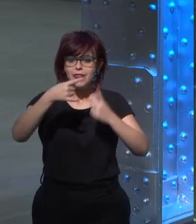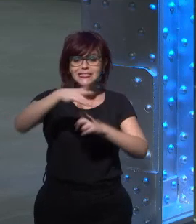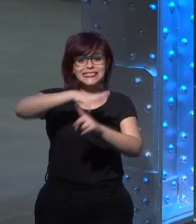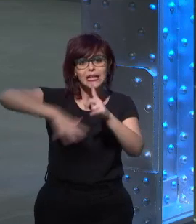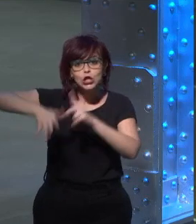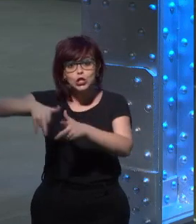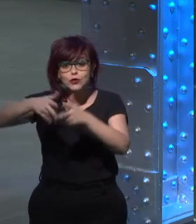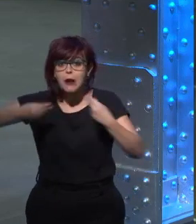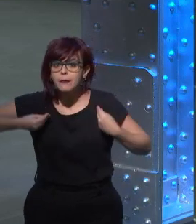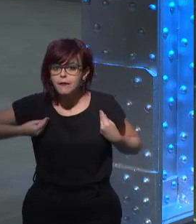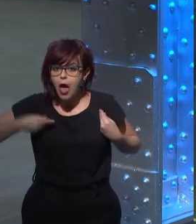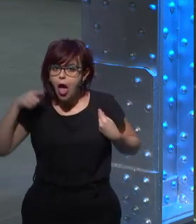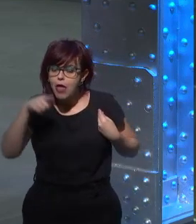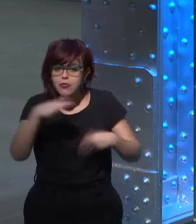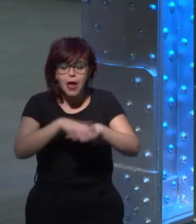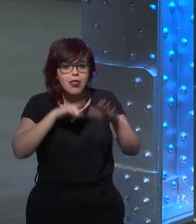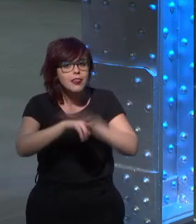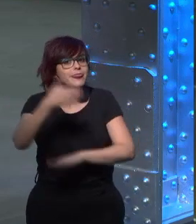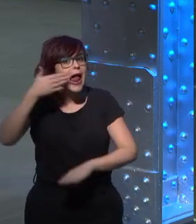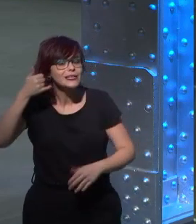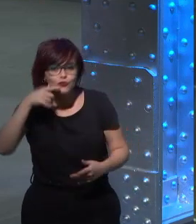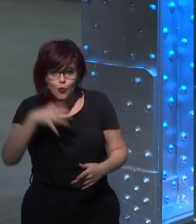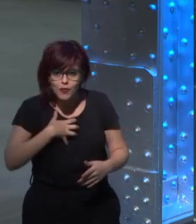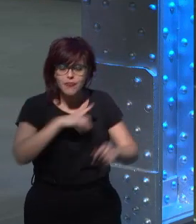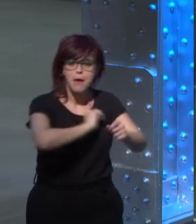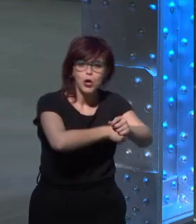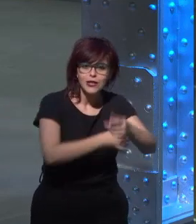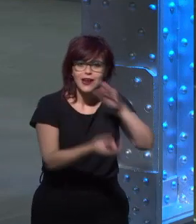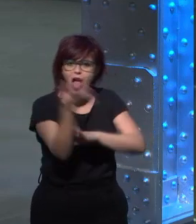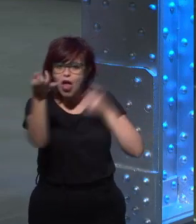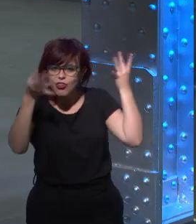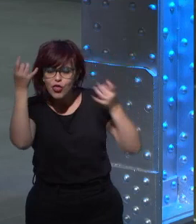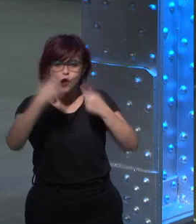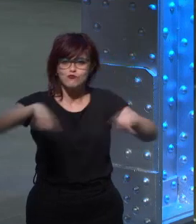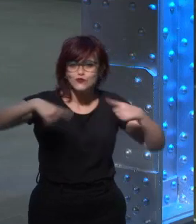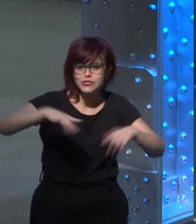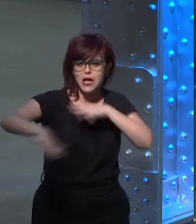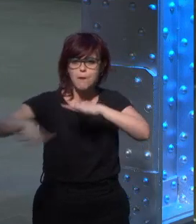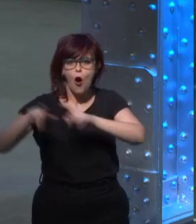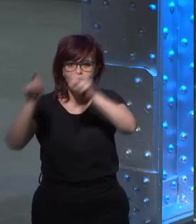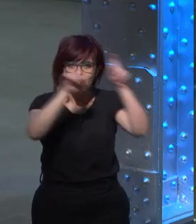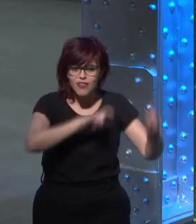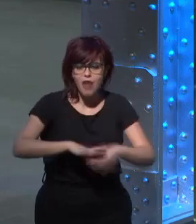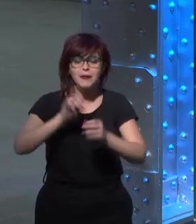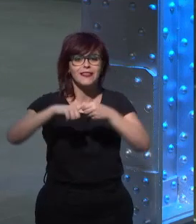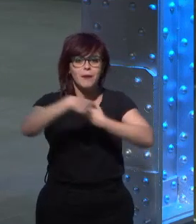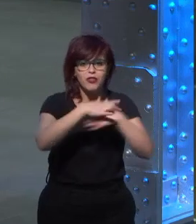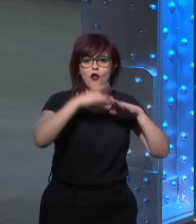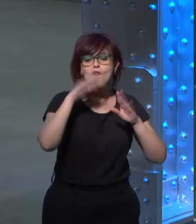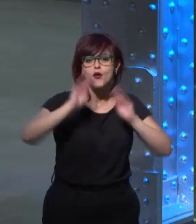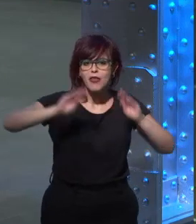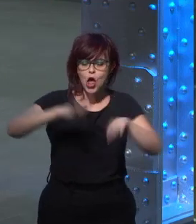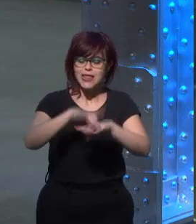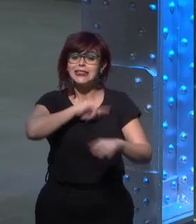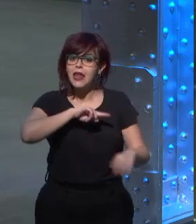sido capaces de desarrollar ese talento. El deporte, la creación, la música, la movilidad, la participación, la formación, la